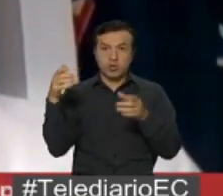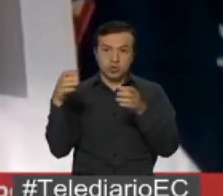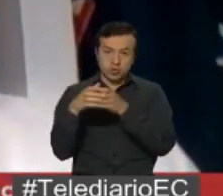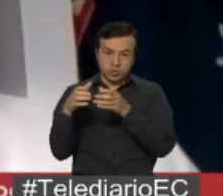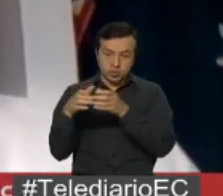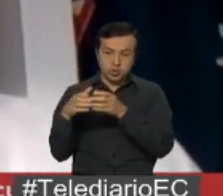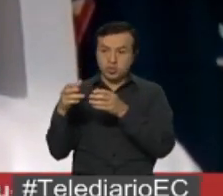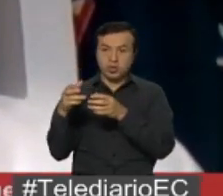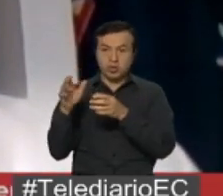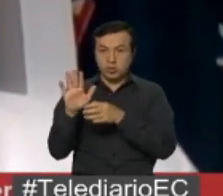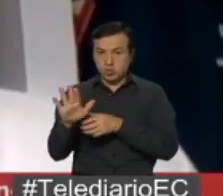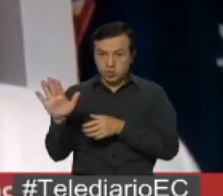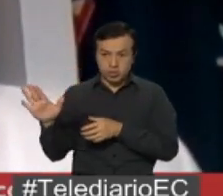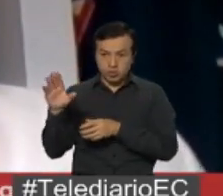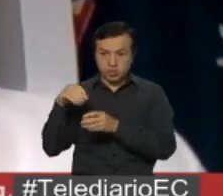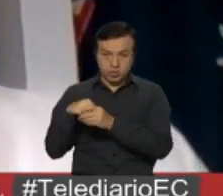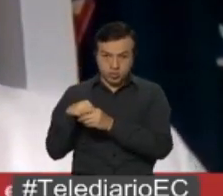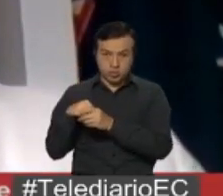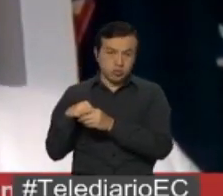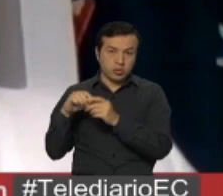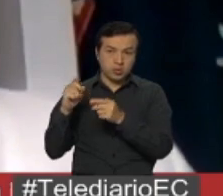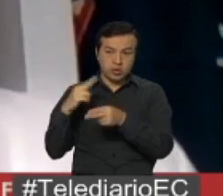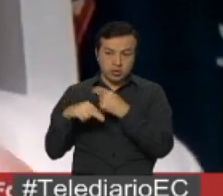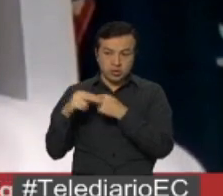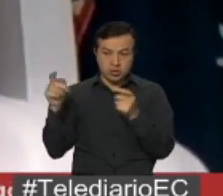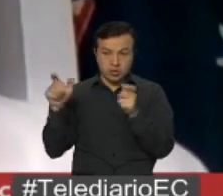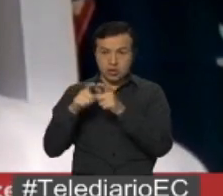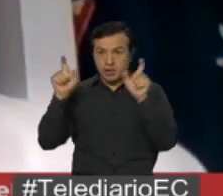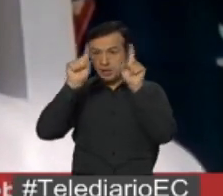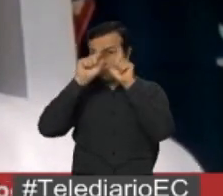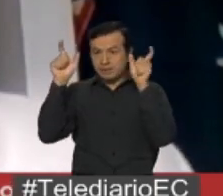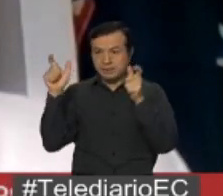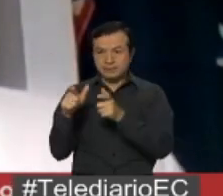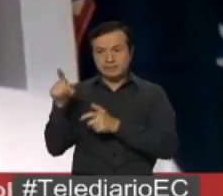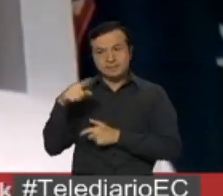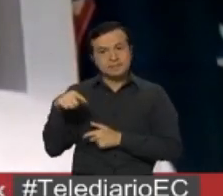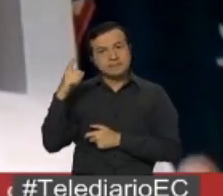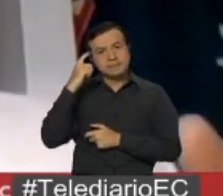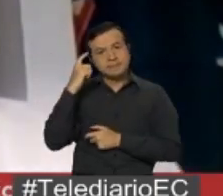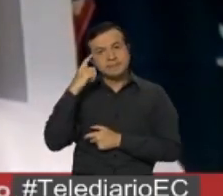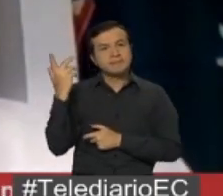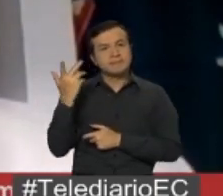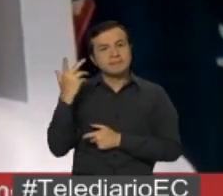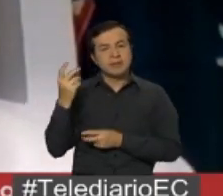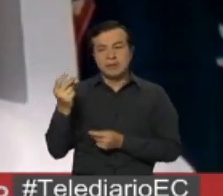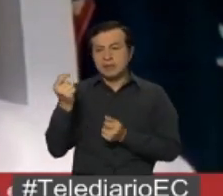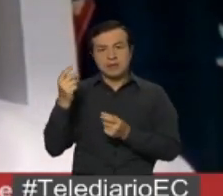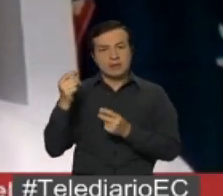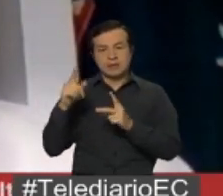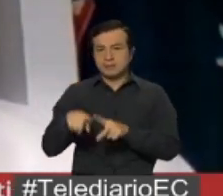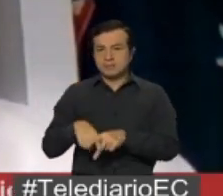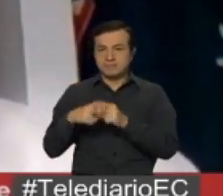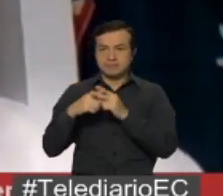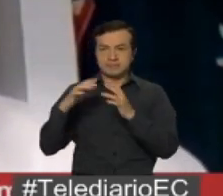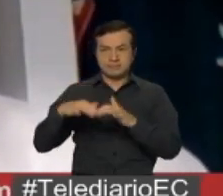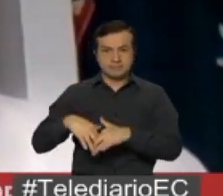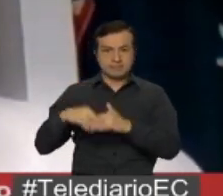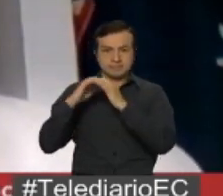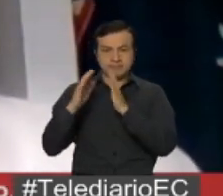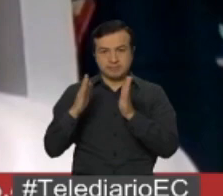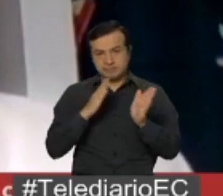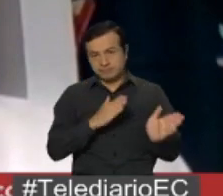lo que ha hecho es repensar su naturaleza para poder activarse en el momento correcto